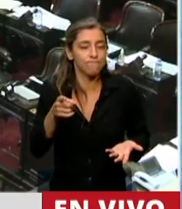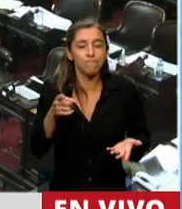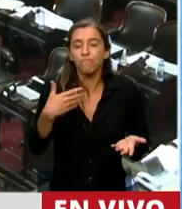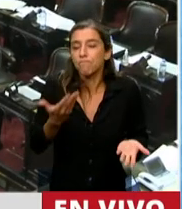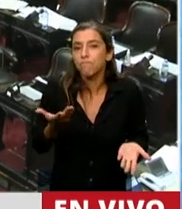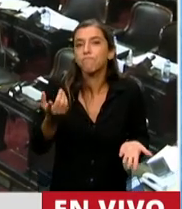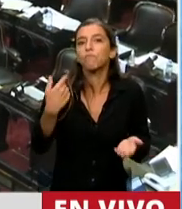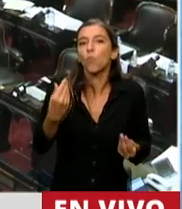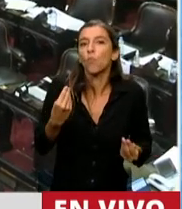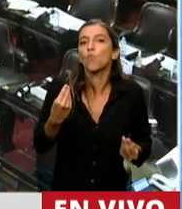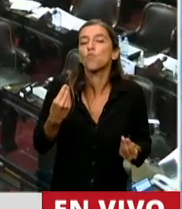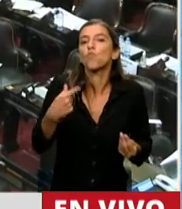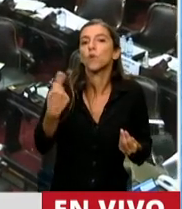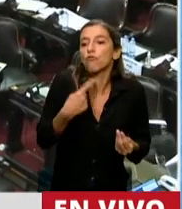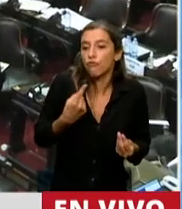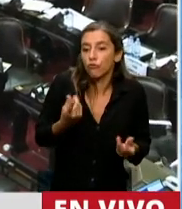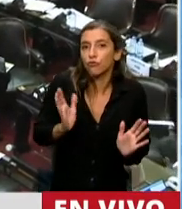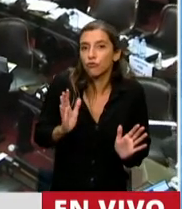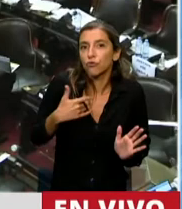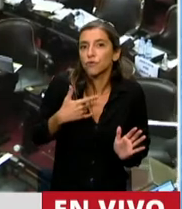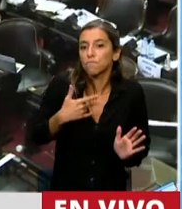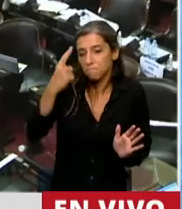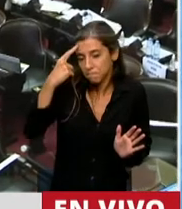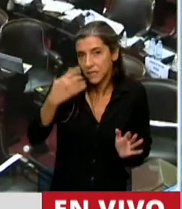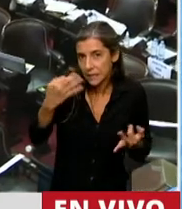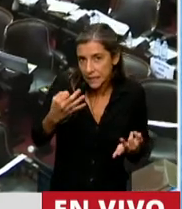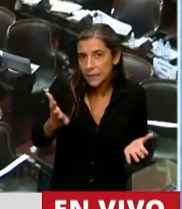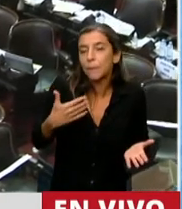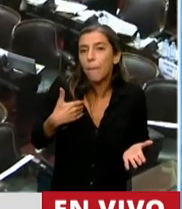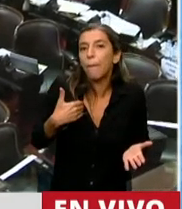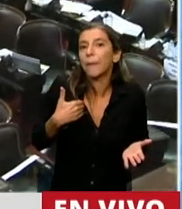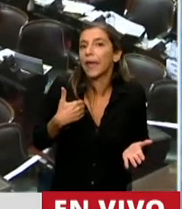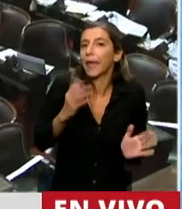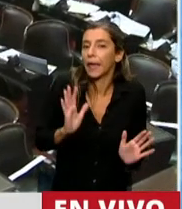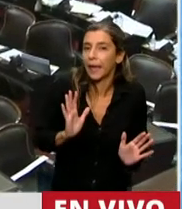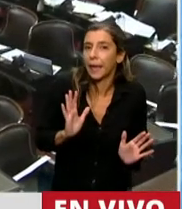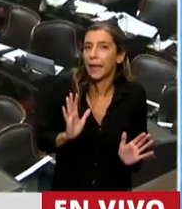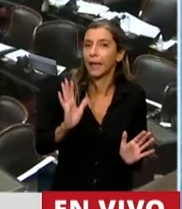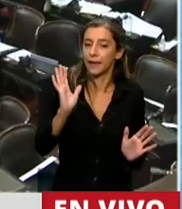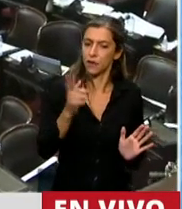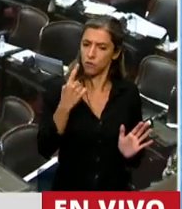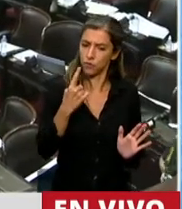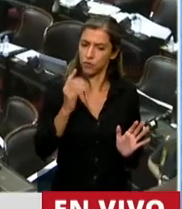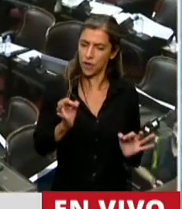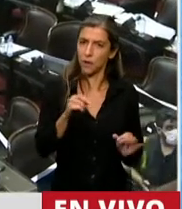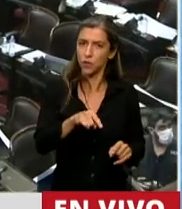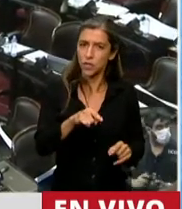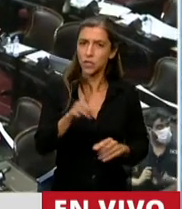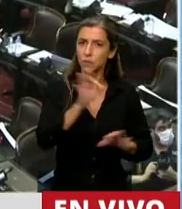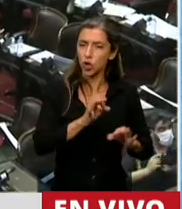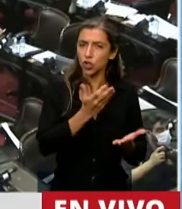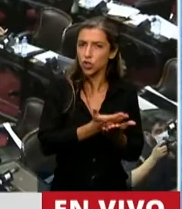Por lo tanto, lo vamos a votar, señor presidente, en la convicción, en la inteligencia, que